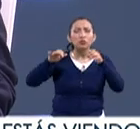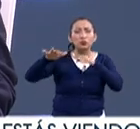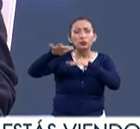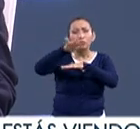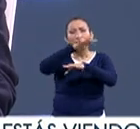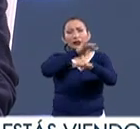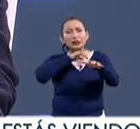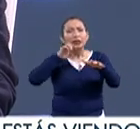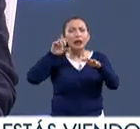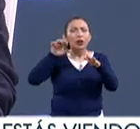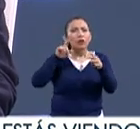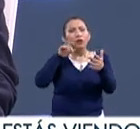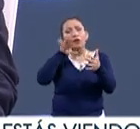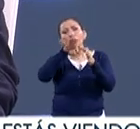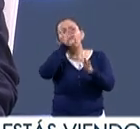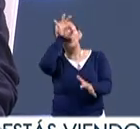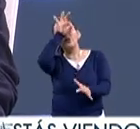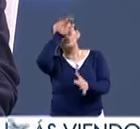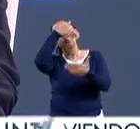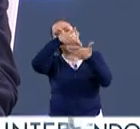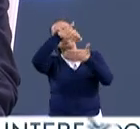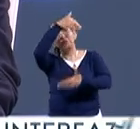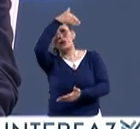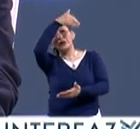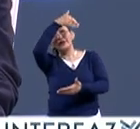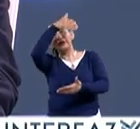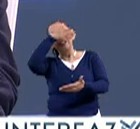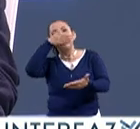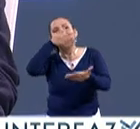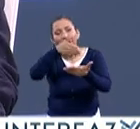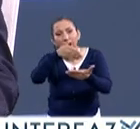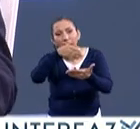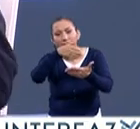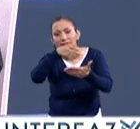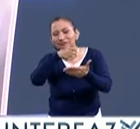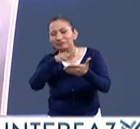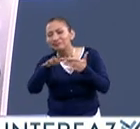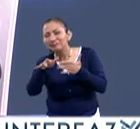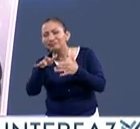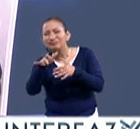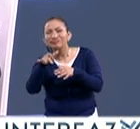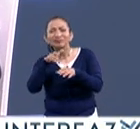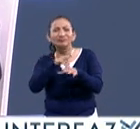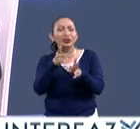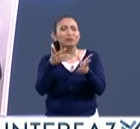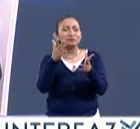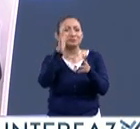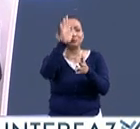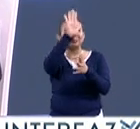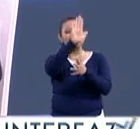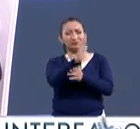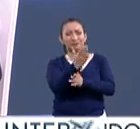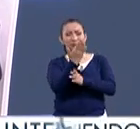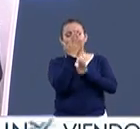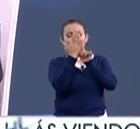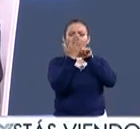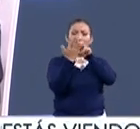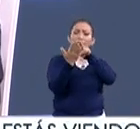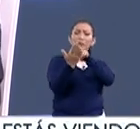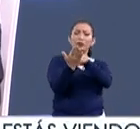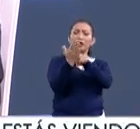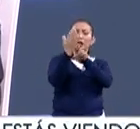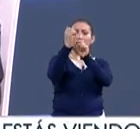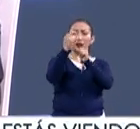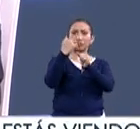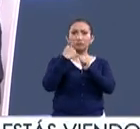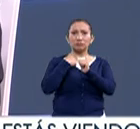Querer asir el eco y encontrar solo el muro. Y correr hacia el muro y caer y tocar un espejo. Hallar en el espejo la